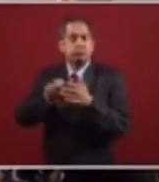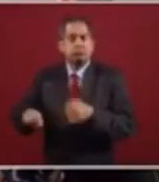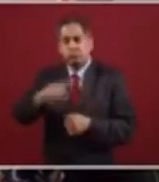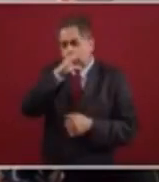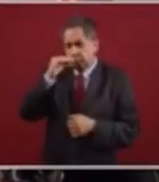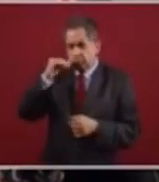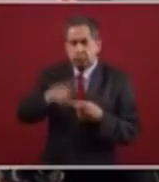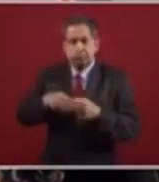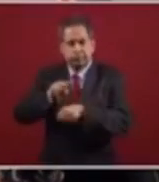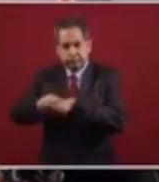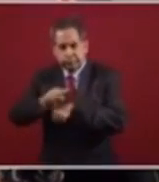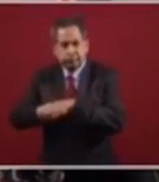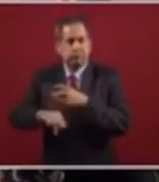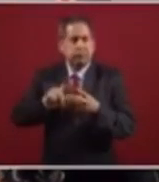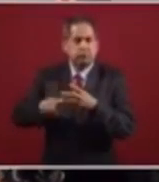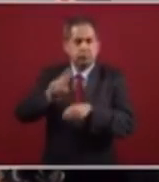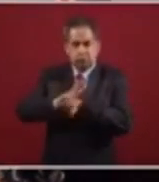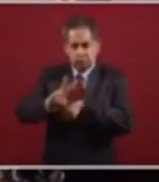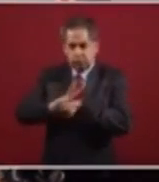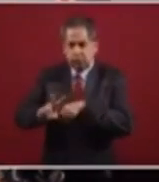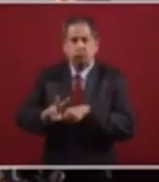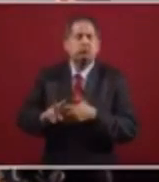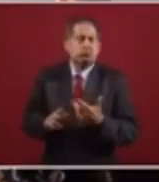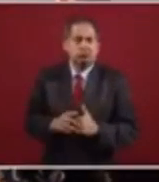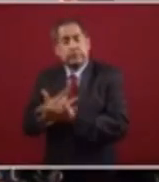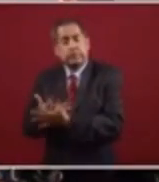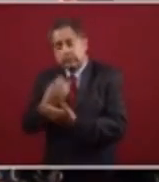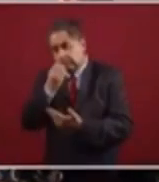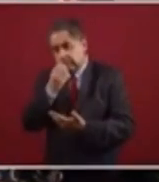en nicaragua y en venezuela